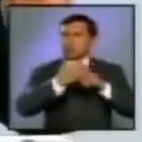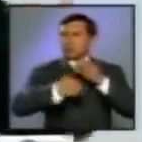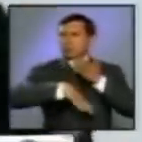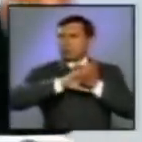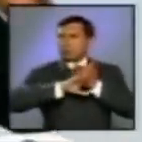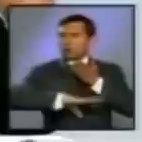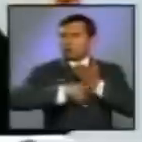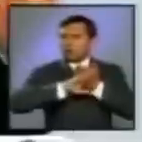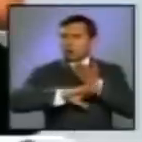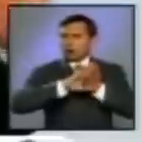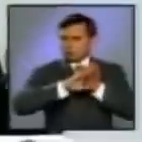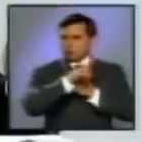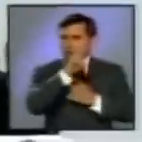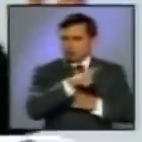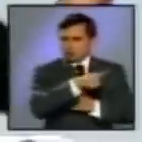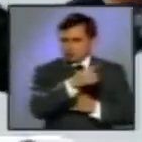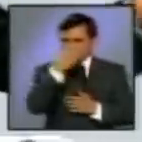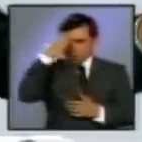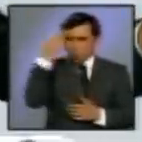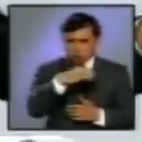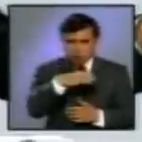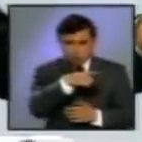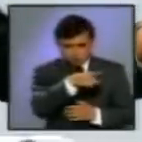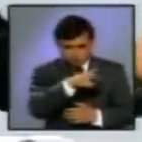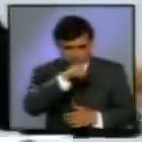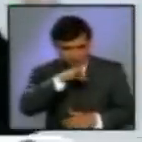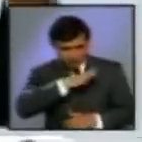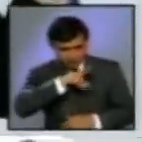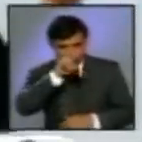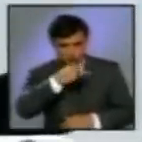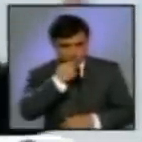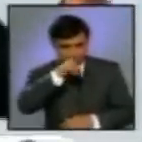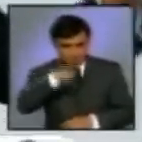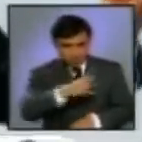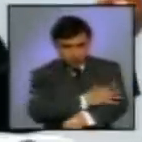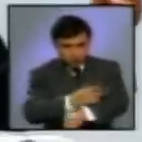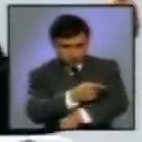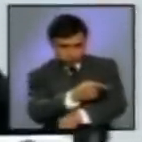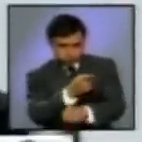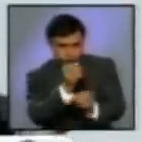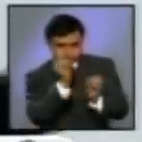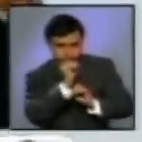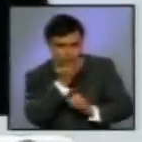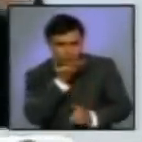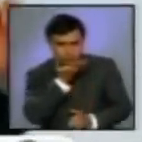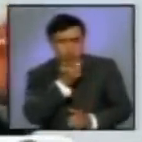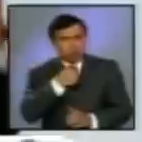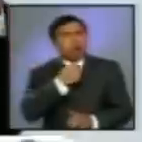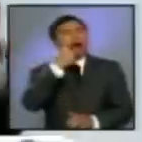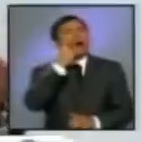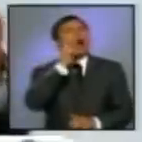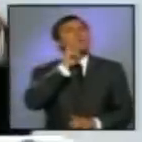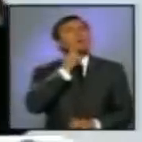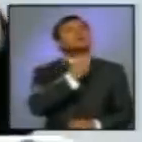servidor, no se sustenta en la verdad. Y la quiero invitar, Josefina, para que personalmente usted y yo vayamos a verificar